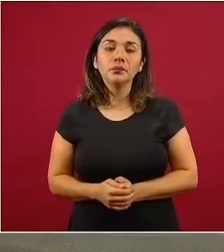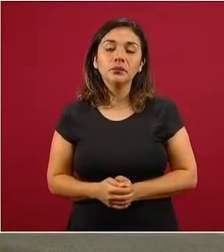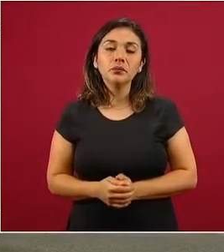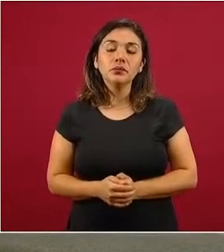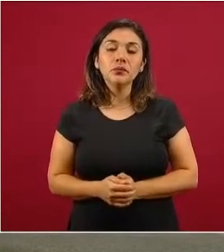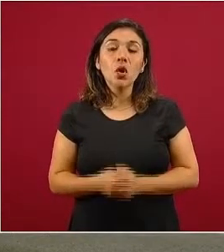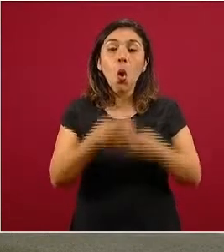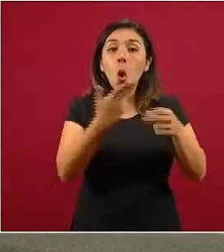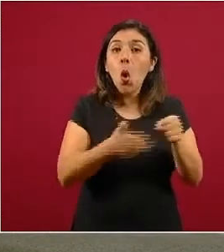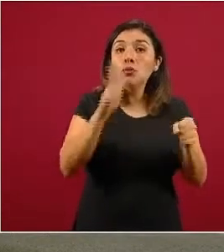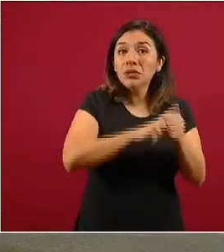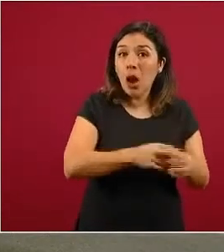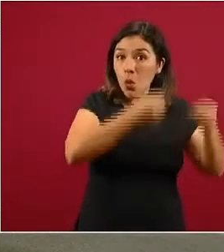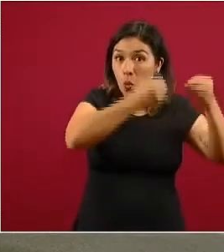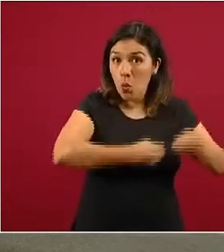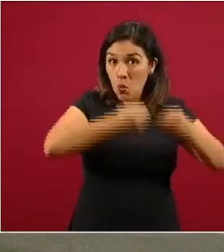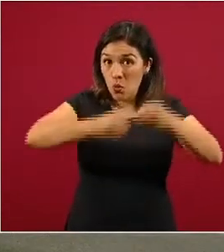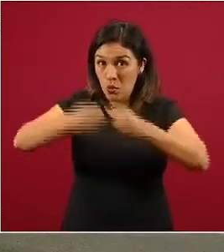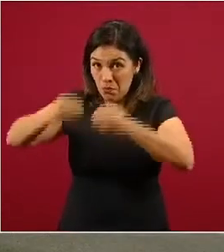afortunadamente, y lo más importante,